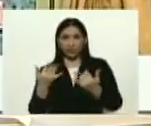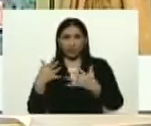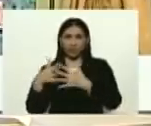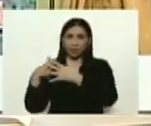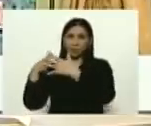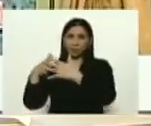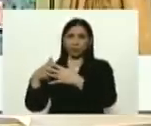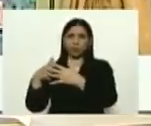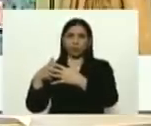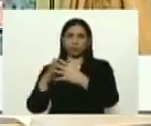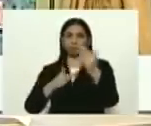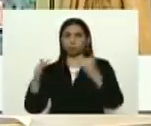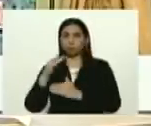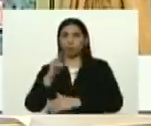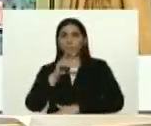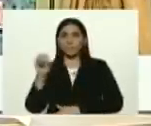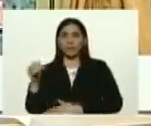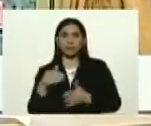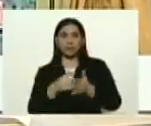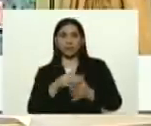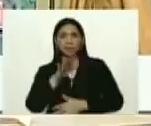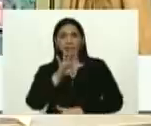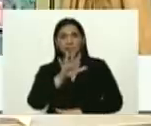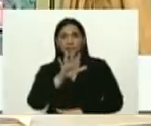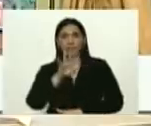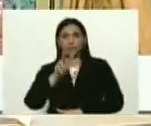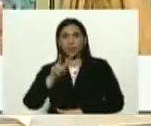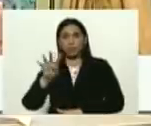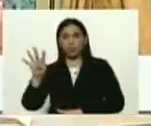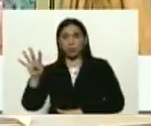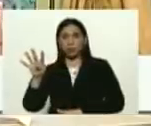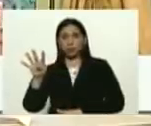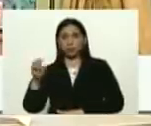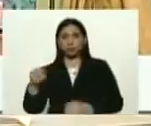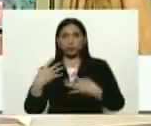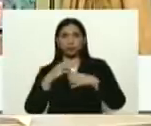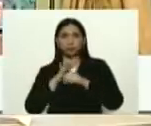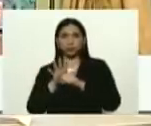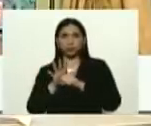llegó a 20.524 casos, hoy.